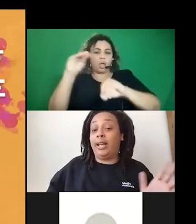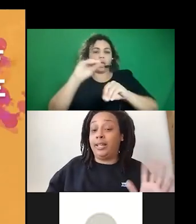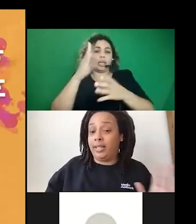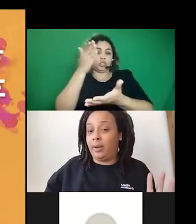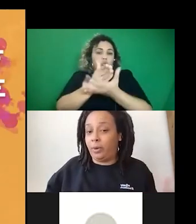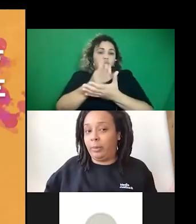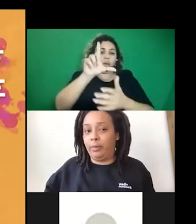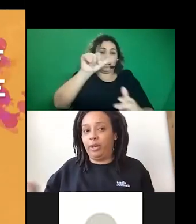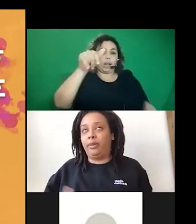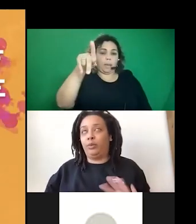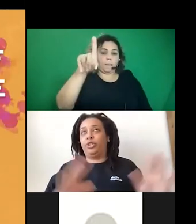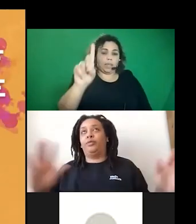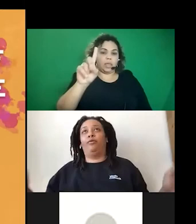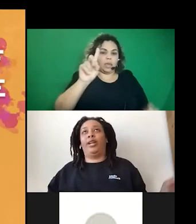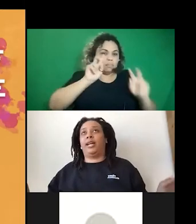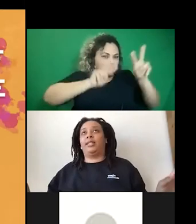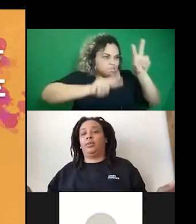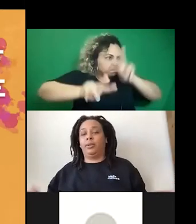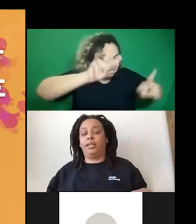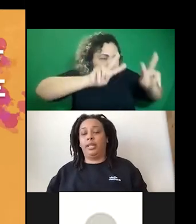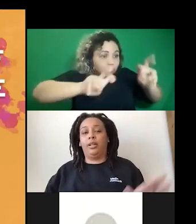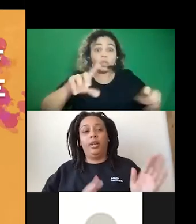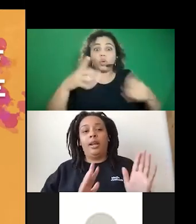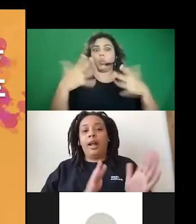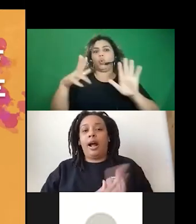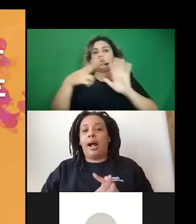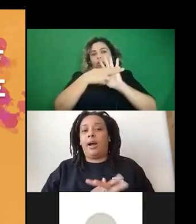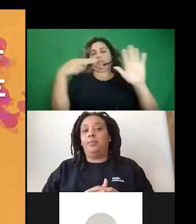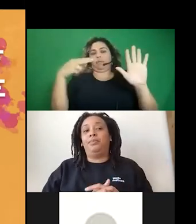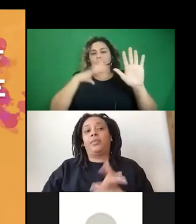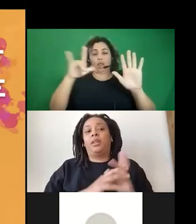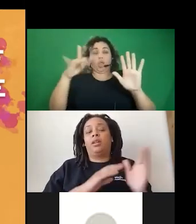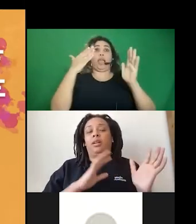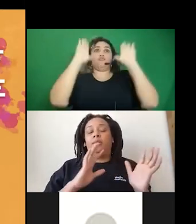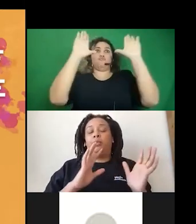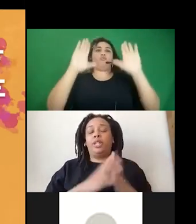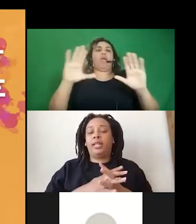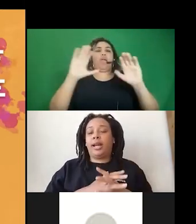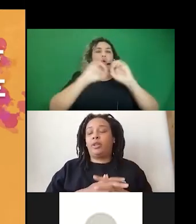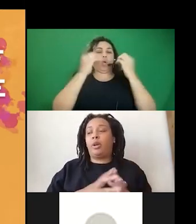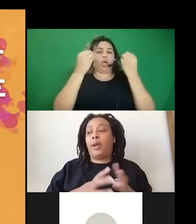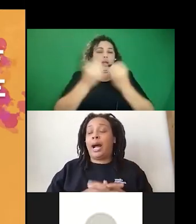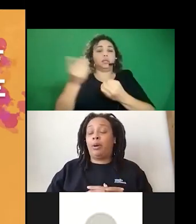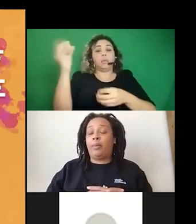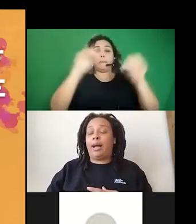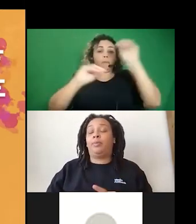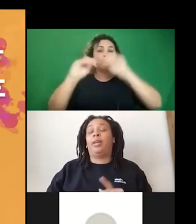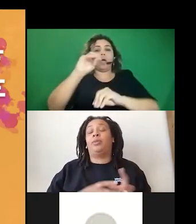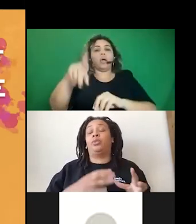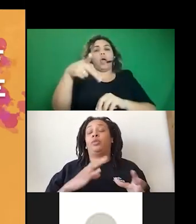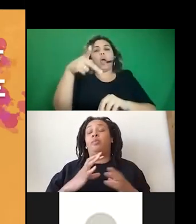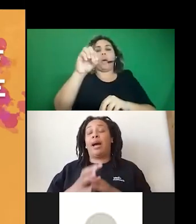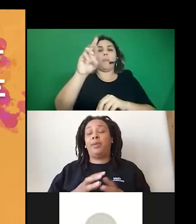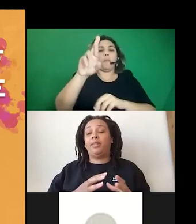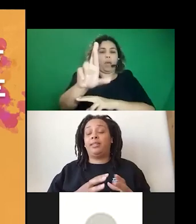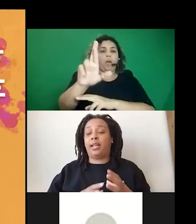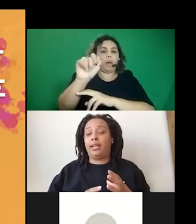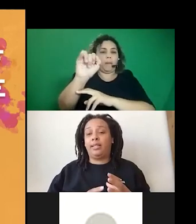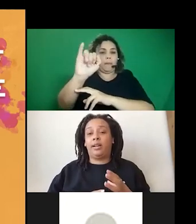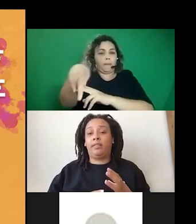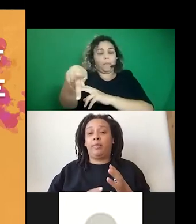miembros de la que es parte de la coalición de esta peli piti